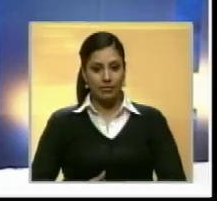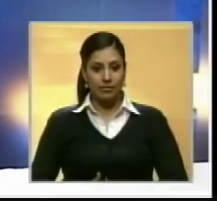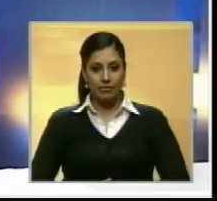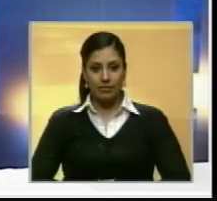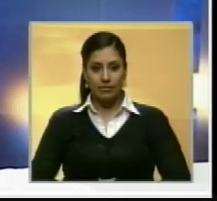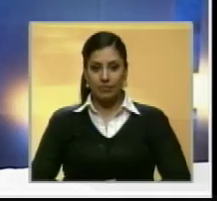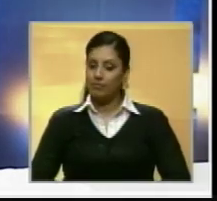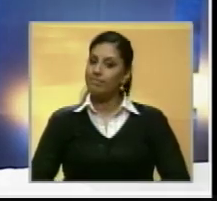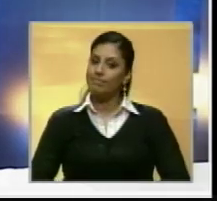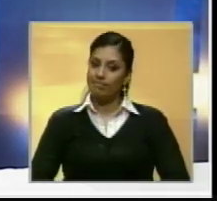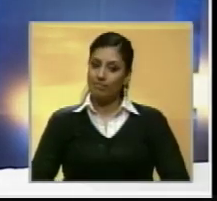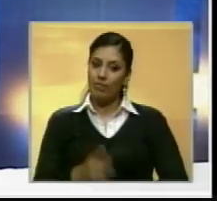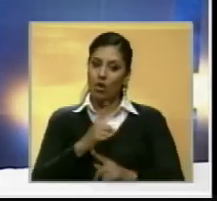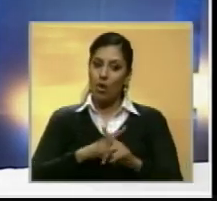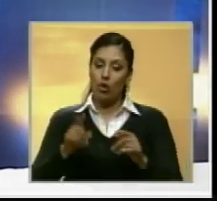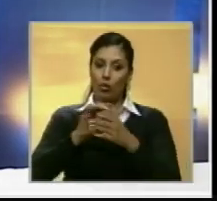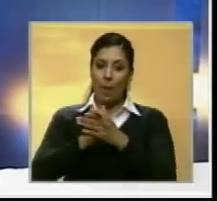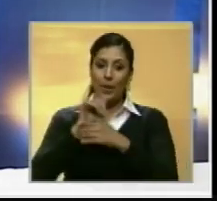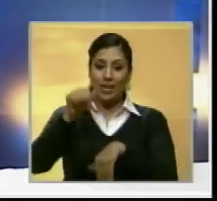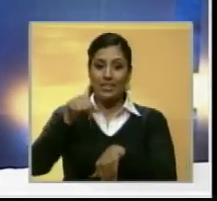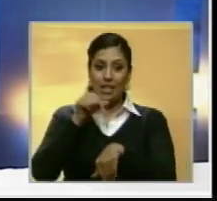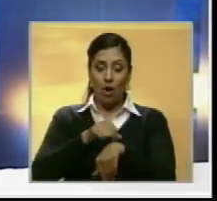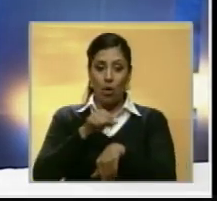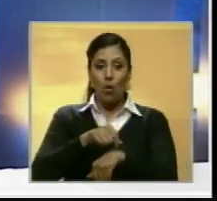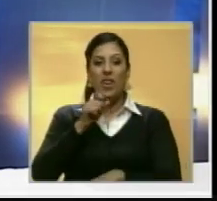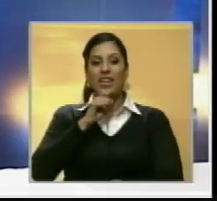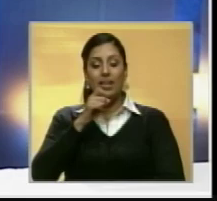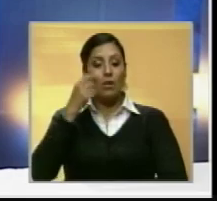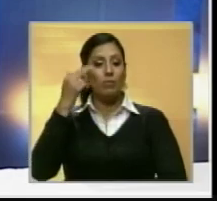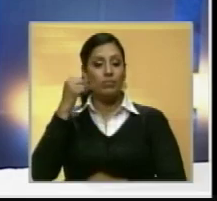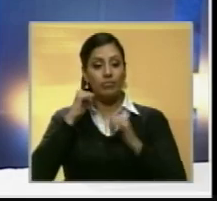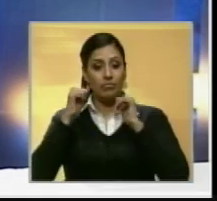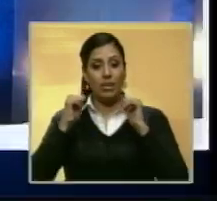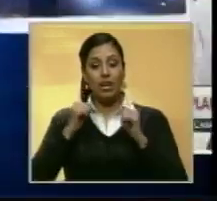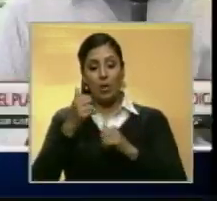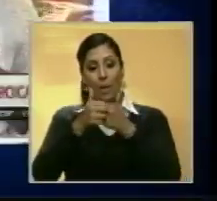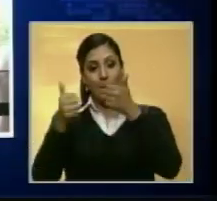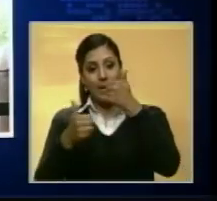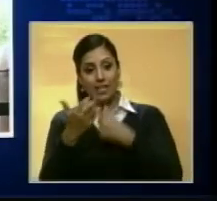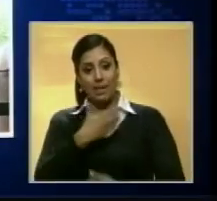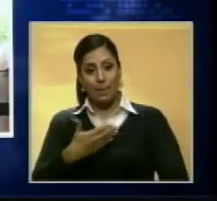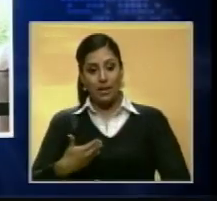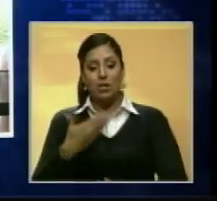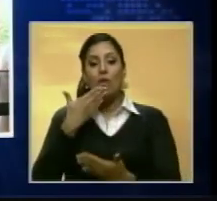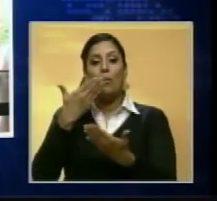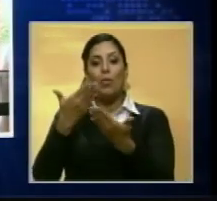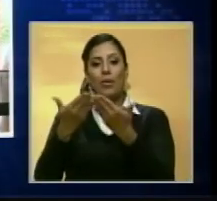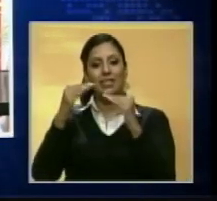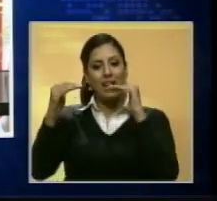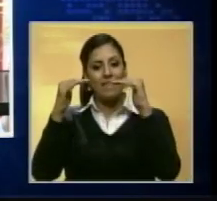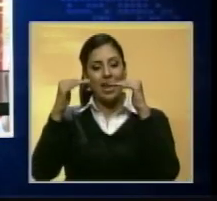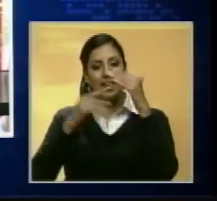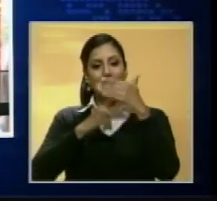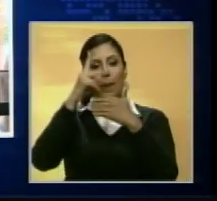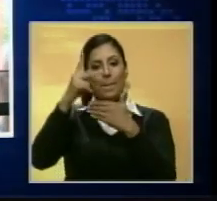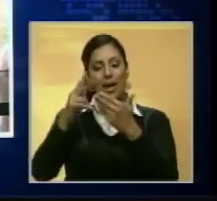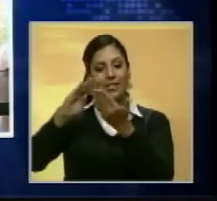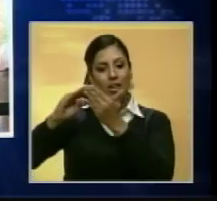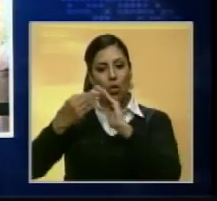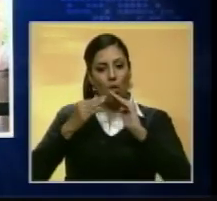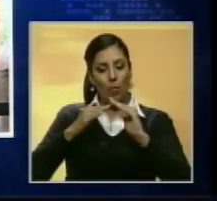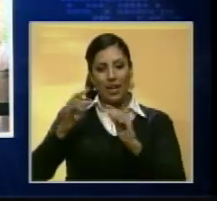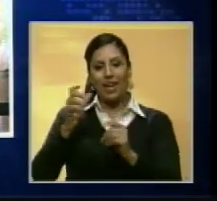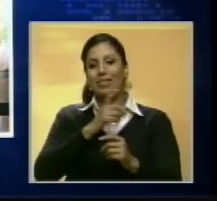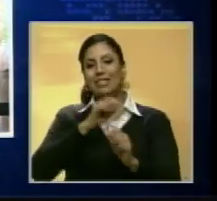Venevisión. Amigos, y a esta hora Aristóbulo Istúriz, vicepresidente de la República, presenta un balance del Plan Patria Comunal, la